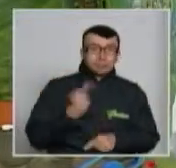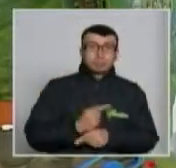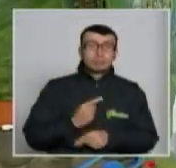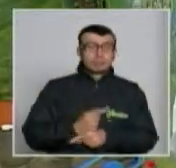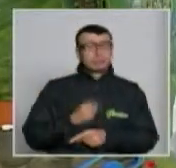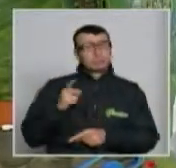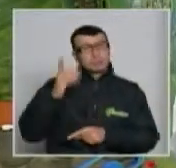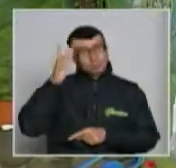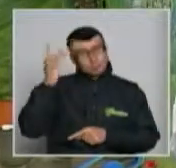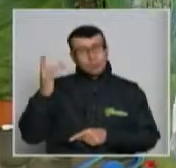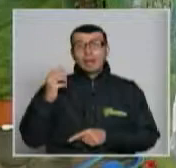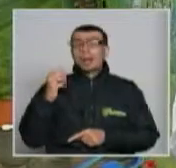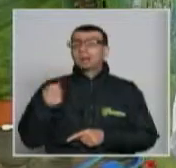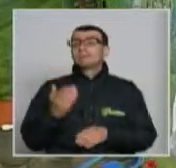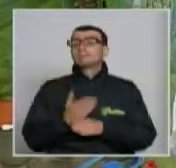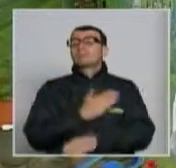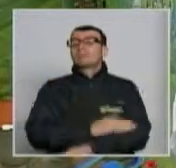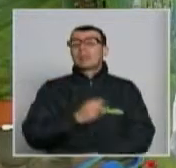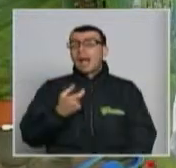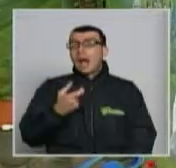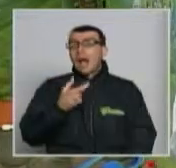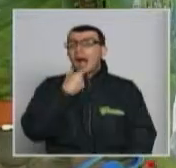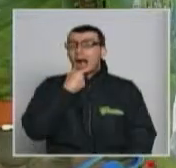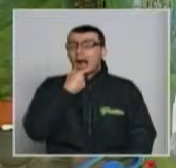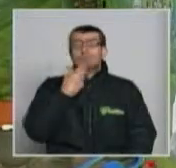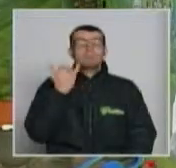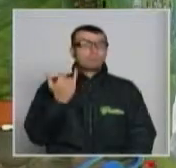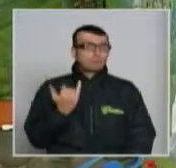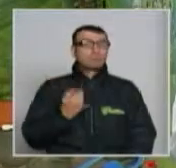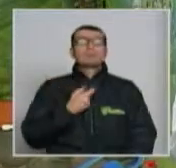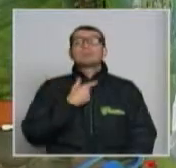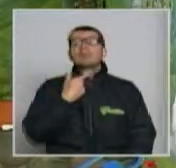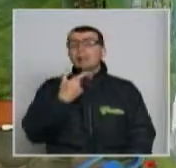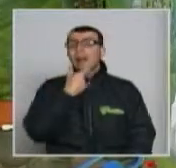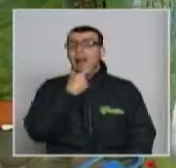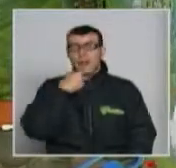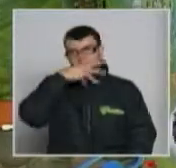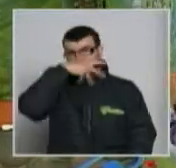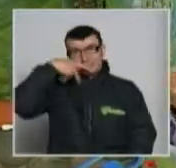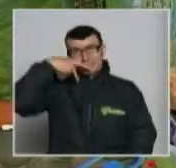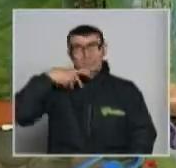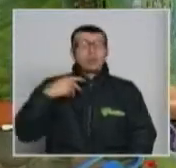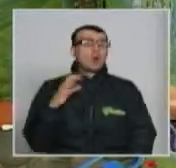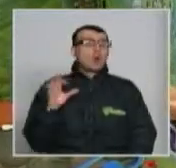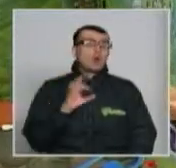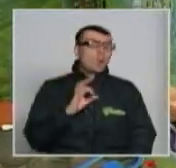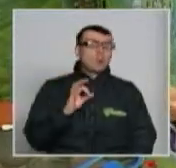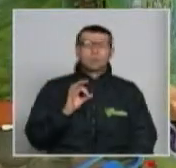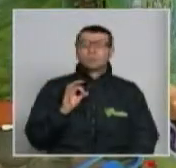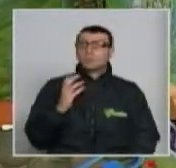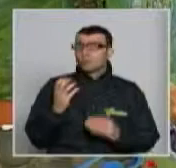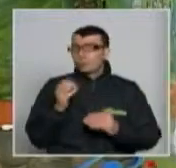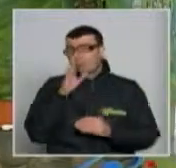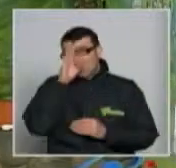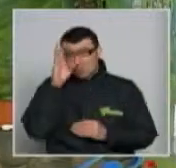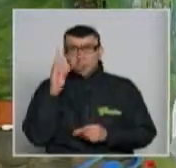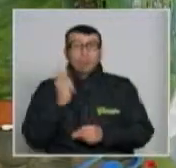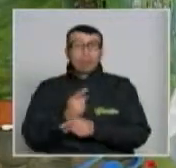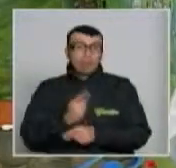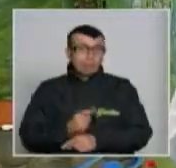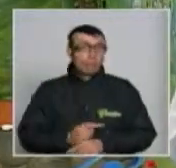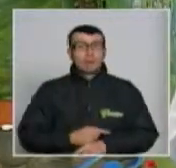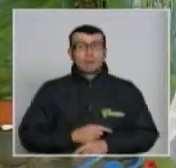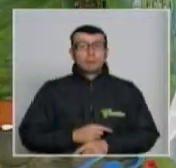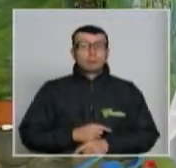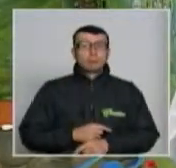de prótesis dentales, de tratamientos odontológicos o resultados de muchos hábitos, entre